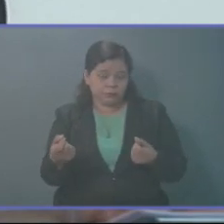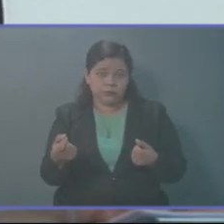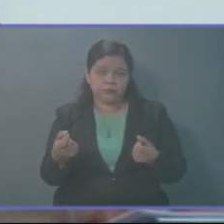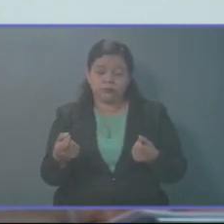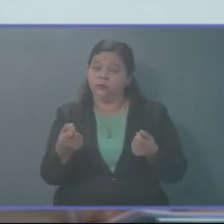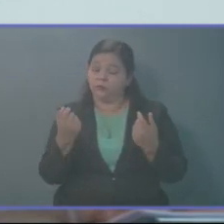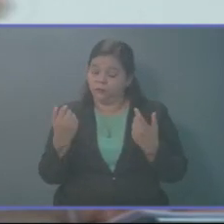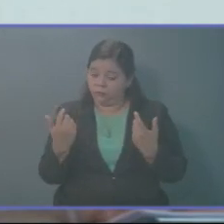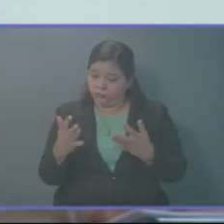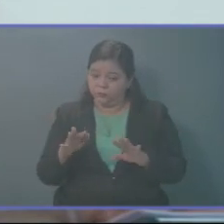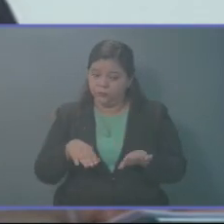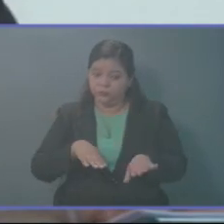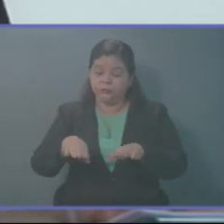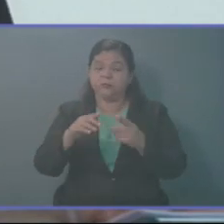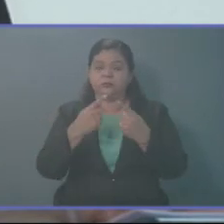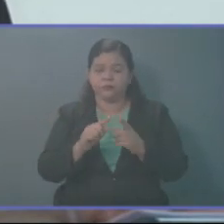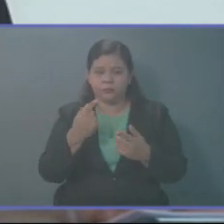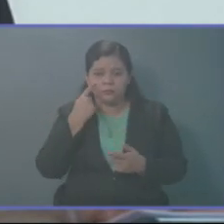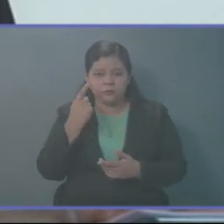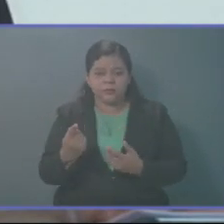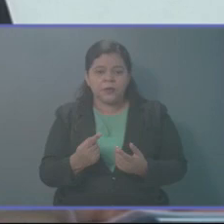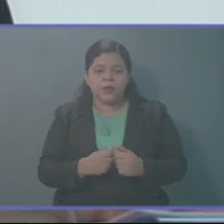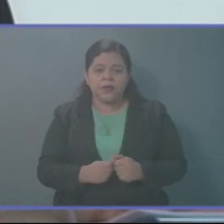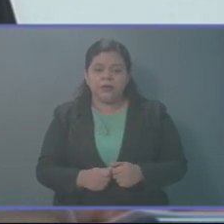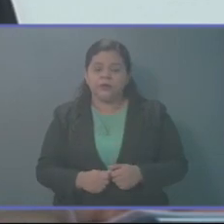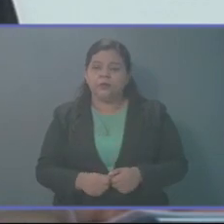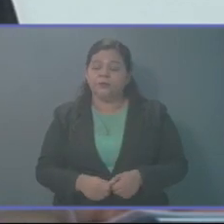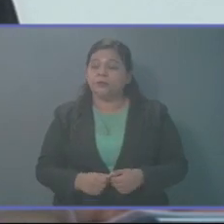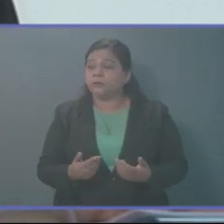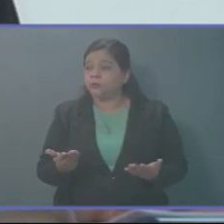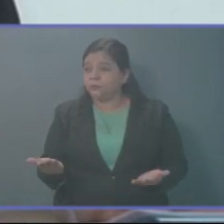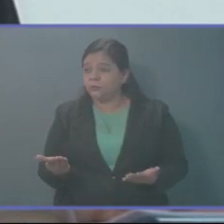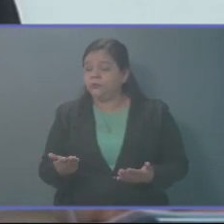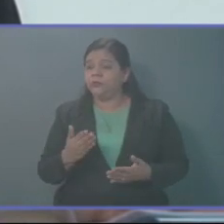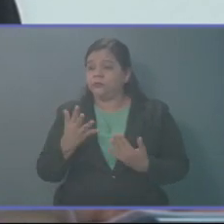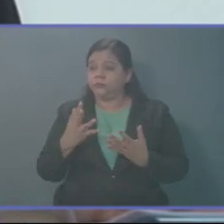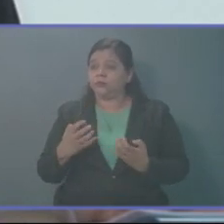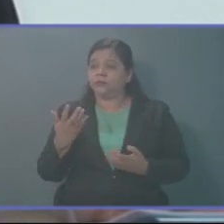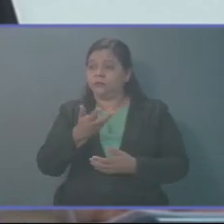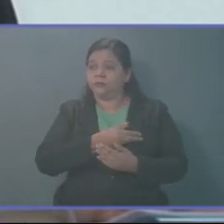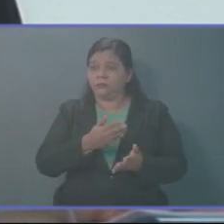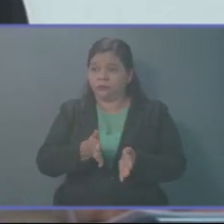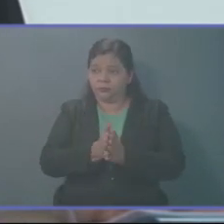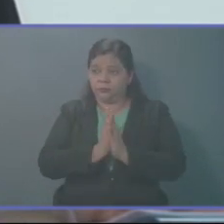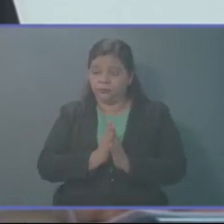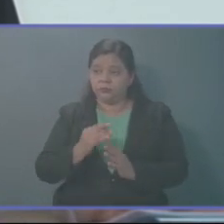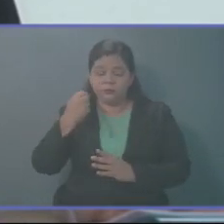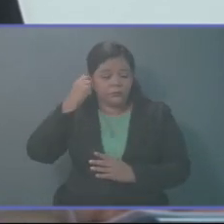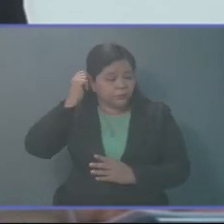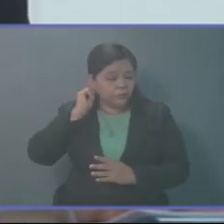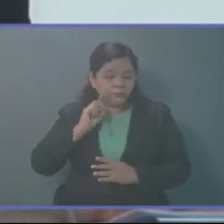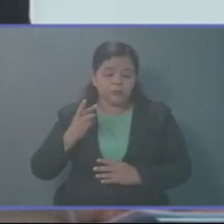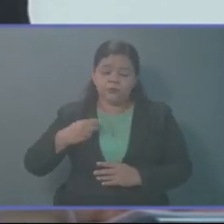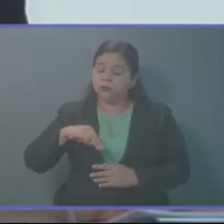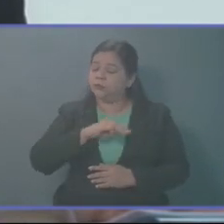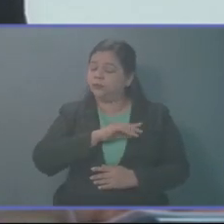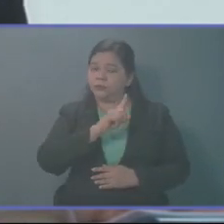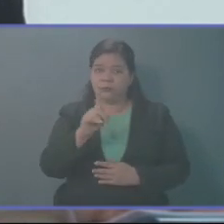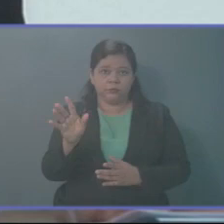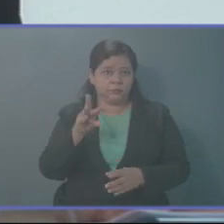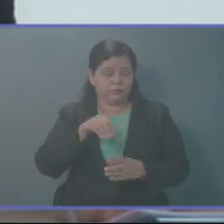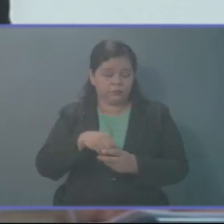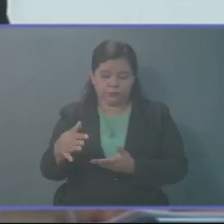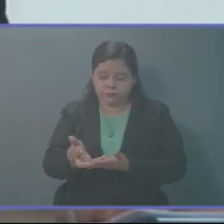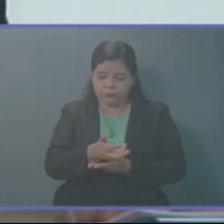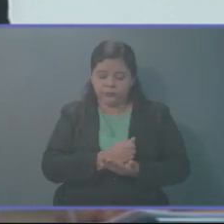recurso hay esa diferencia. Entonces, lo que solicita aquí el ministro, que ya no vaya, Hacienda lo recauda,